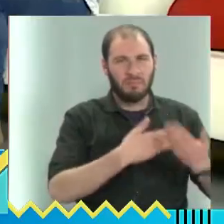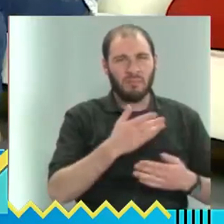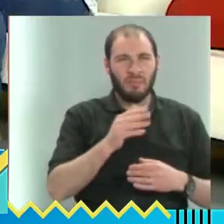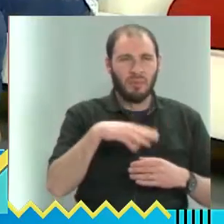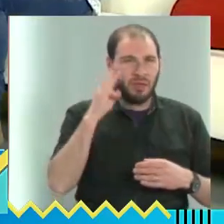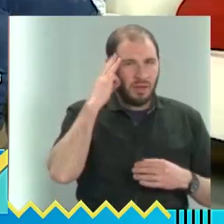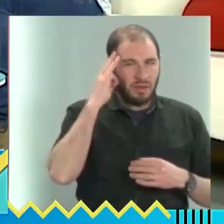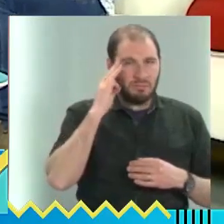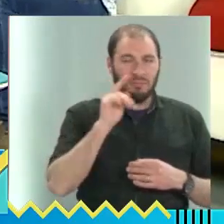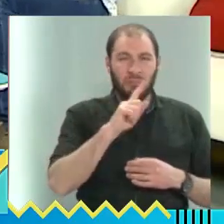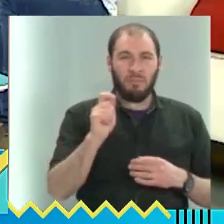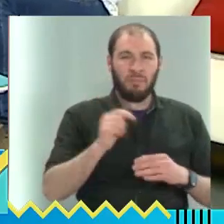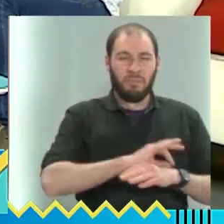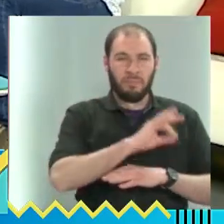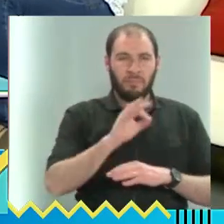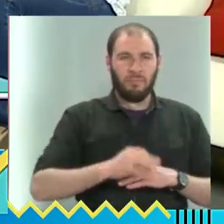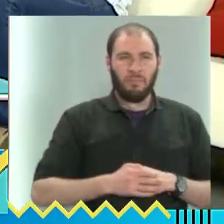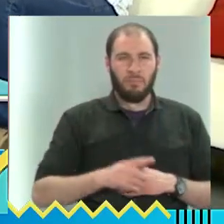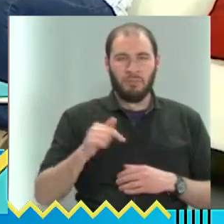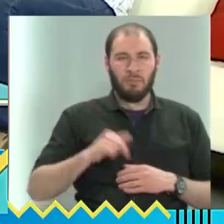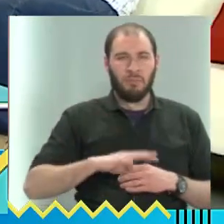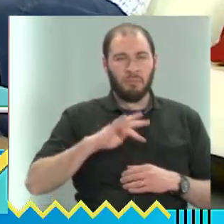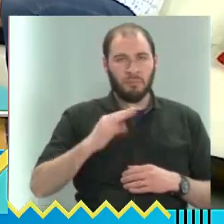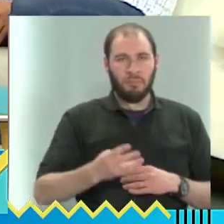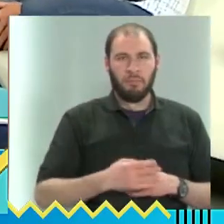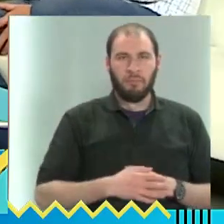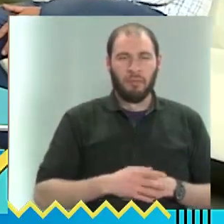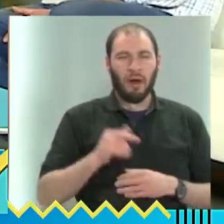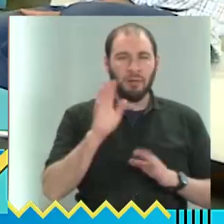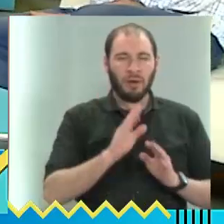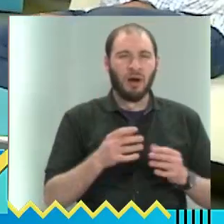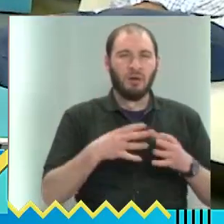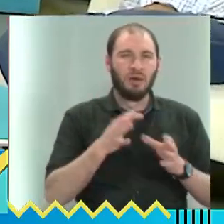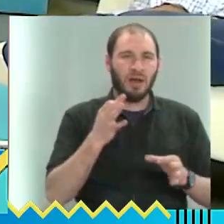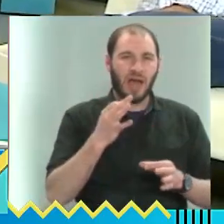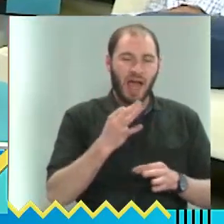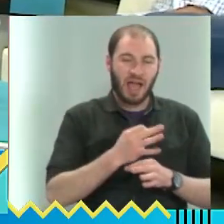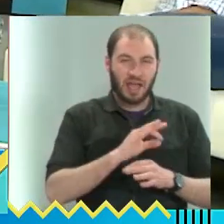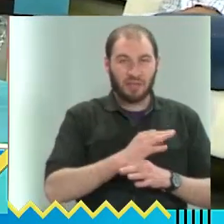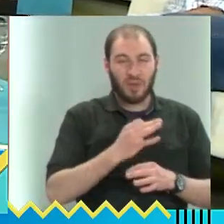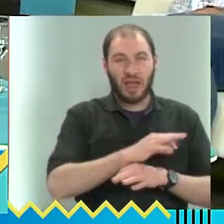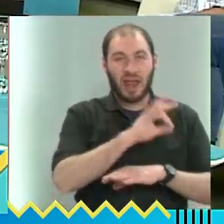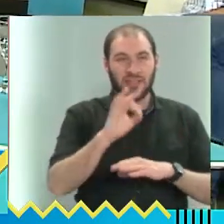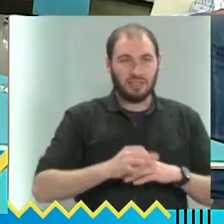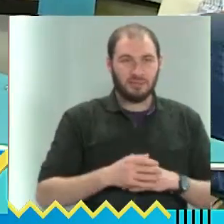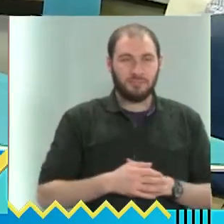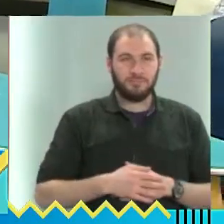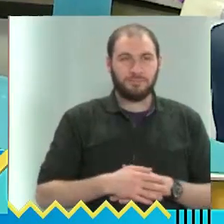nave. Sí, el mes de la arquitectura ahora es la 4ª edición que organiza el Colegio de Arquitectos y esto